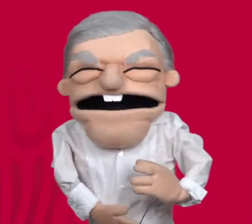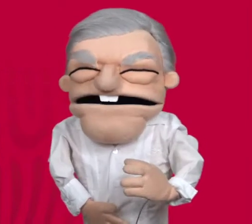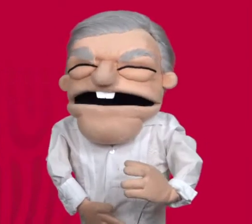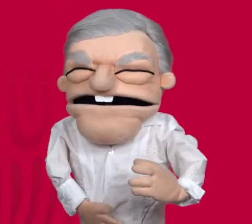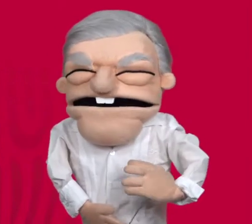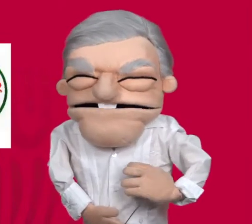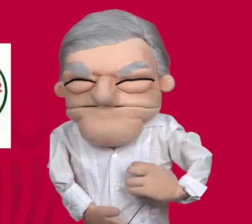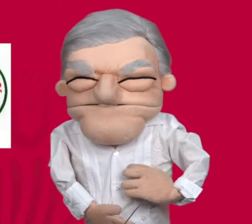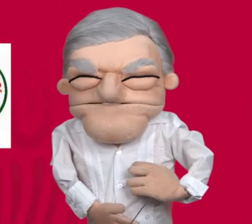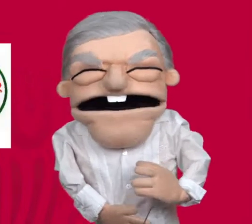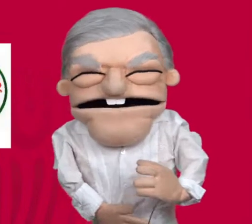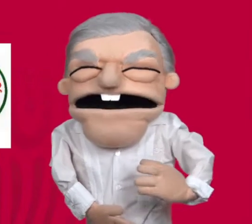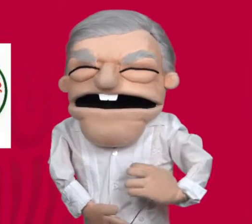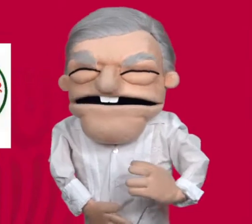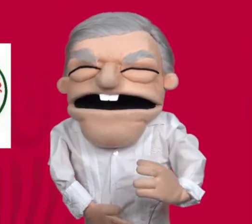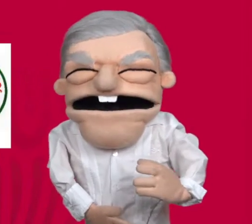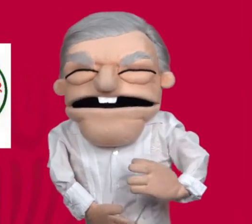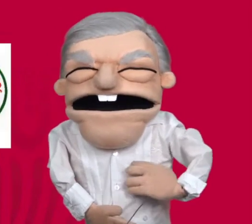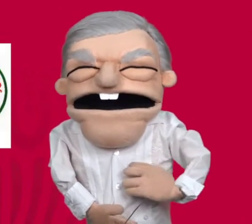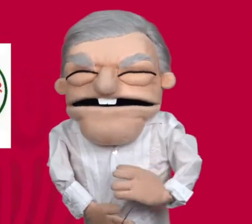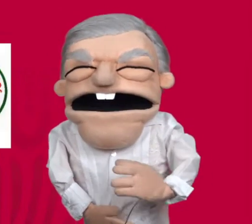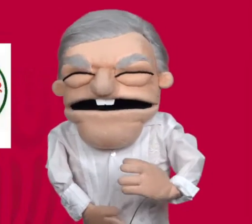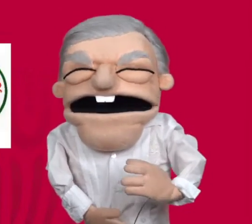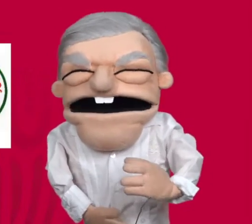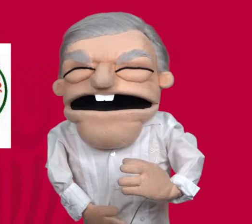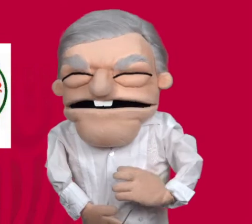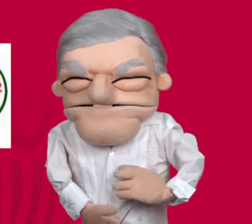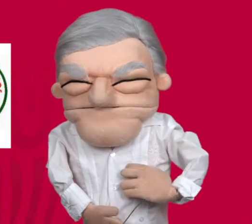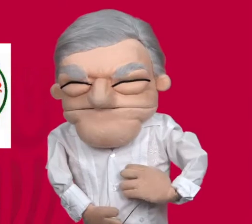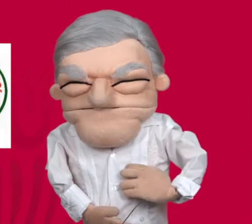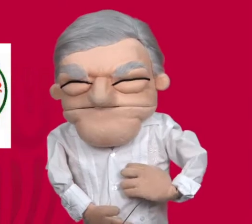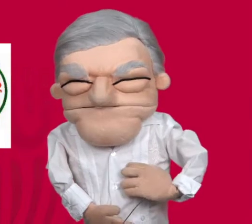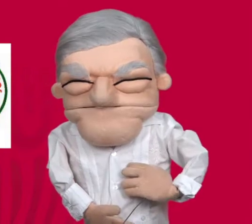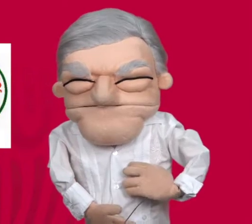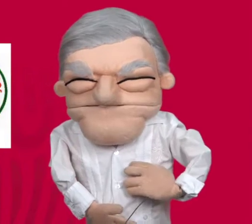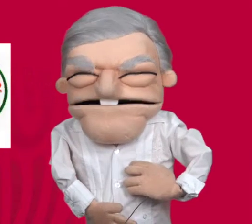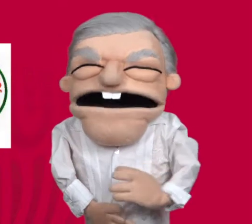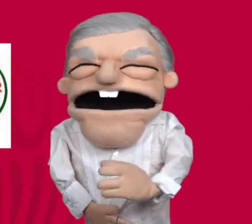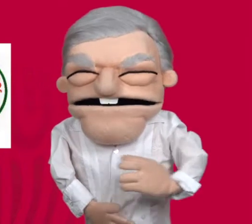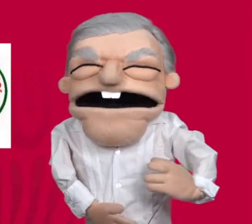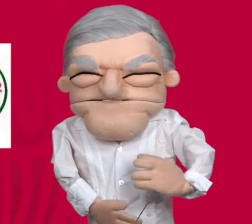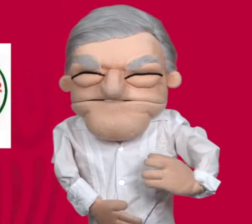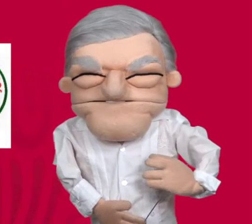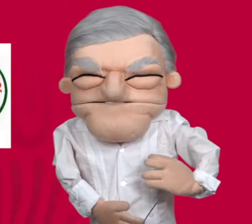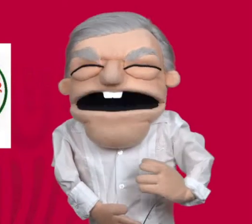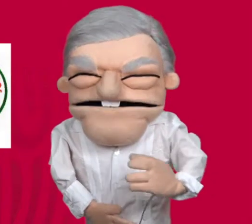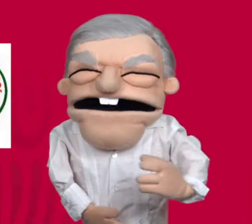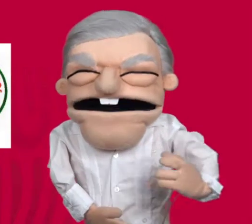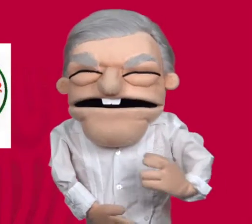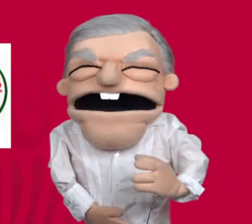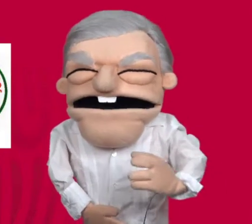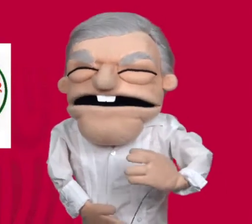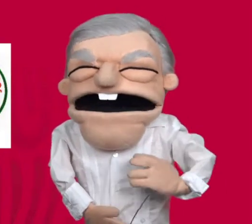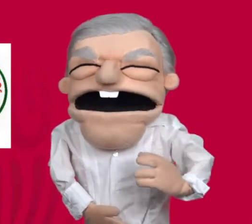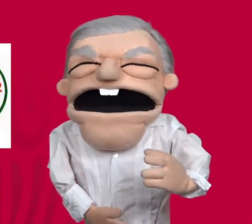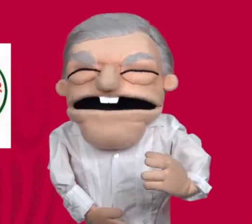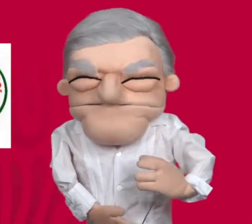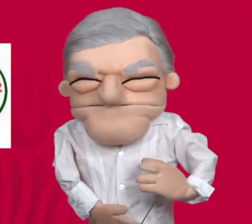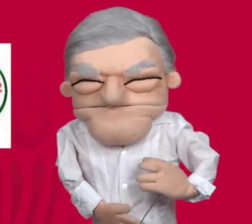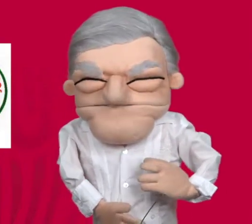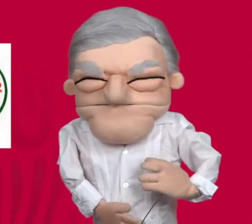por qué el charrito de pemex estaba sambo pues de tanto aguantar la